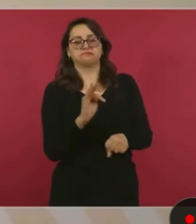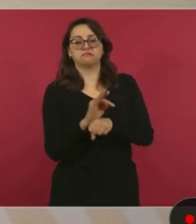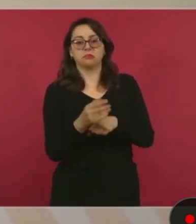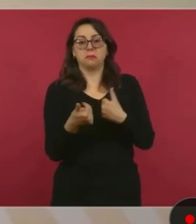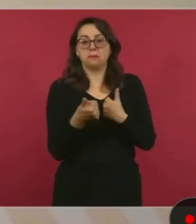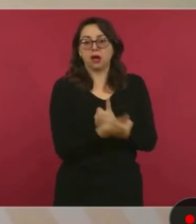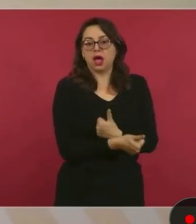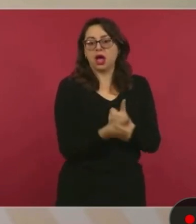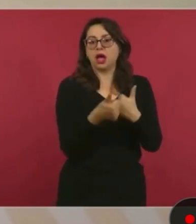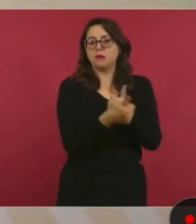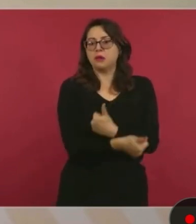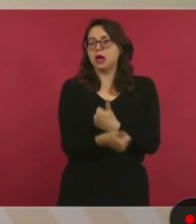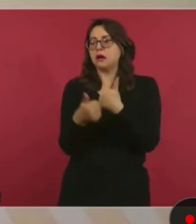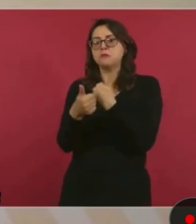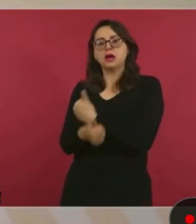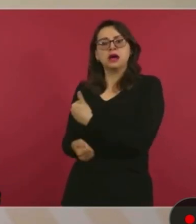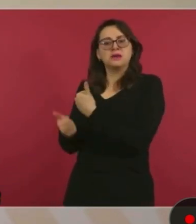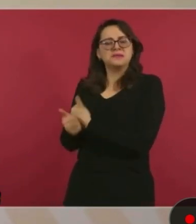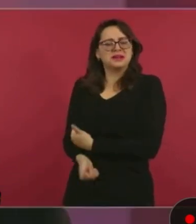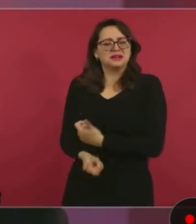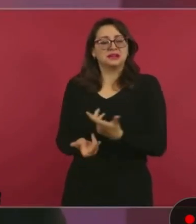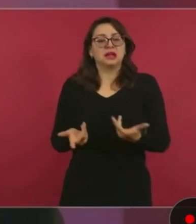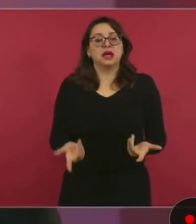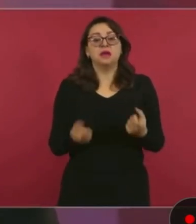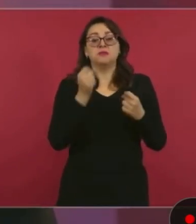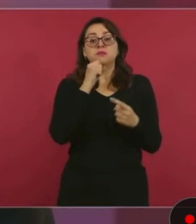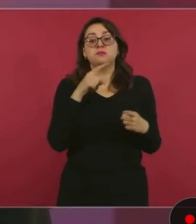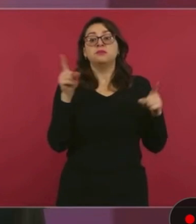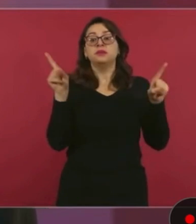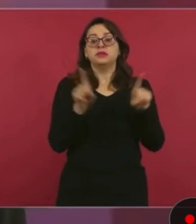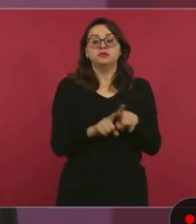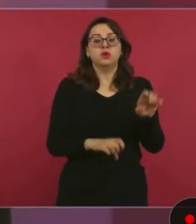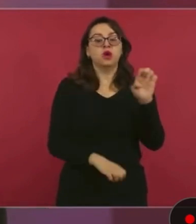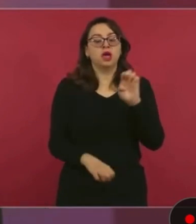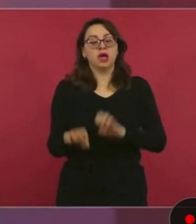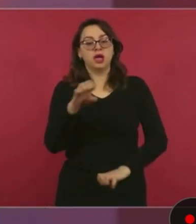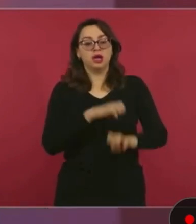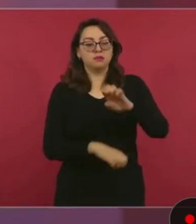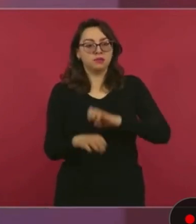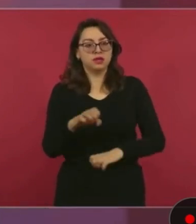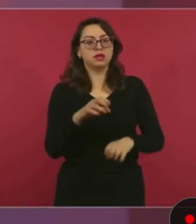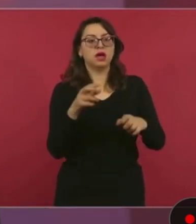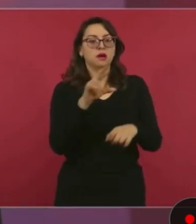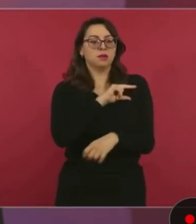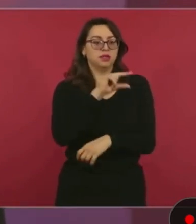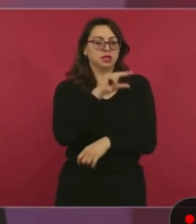protegía a las empresas extranjeras de generación de energía eléctrica.